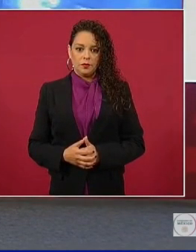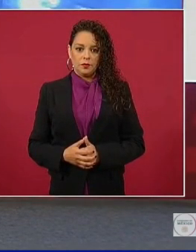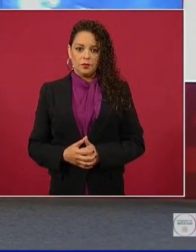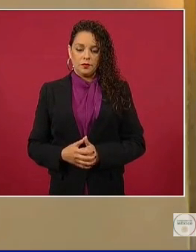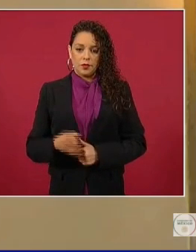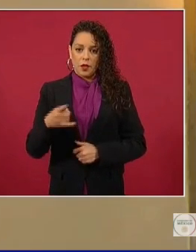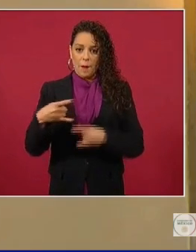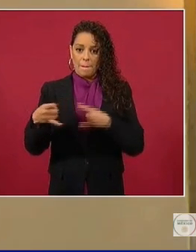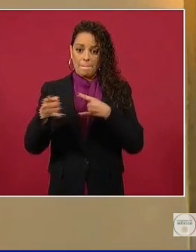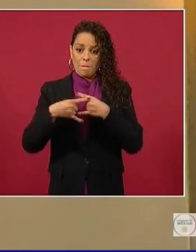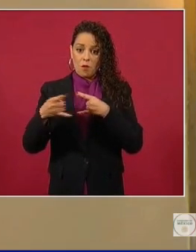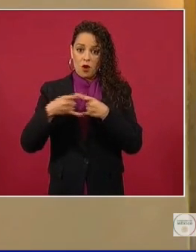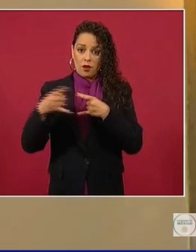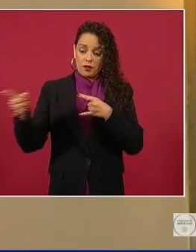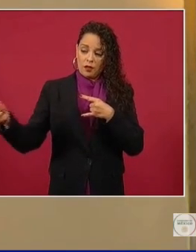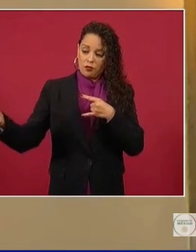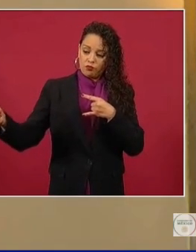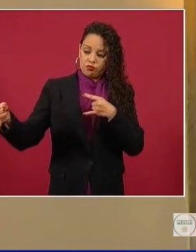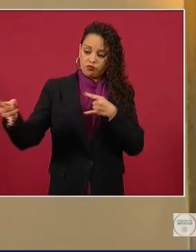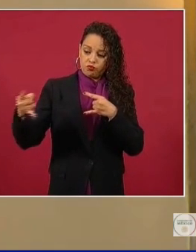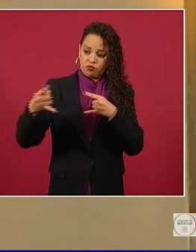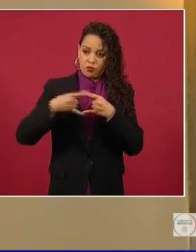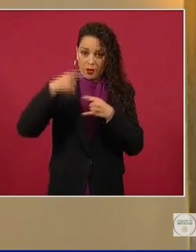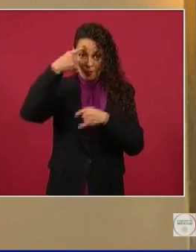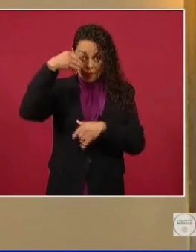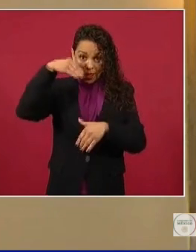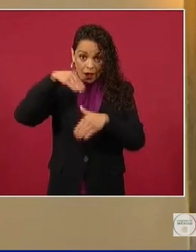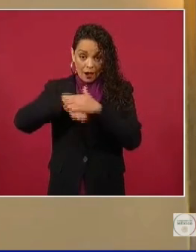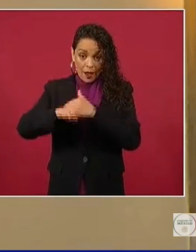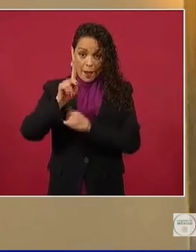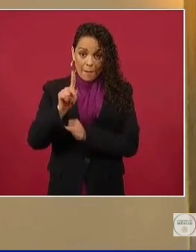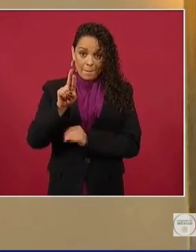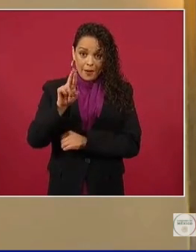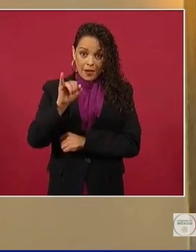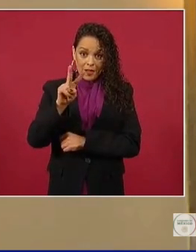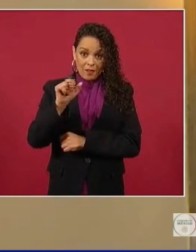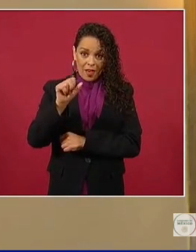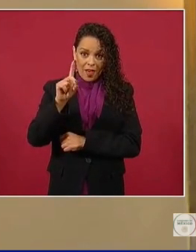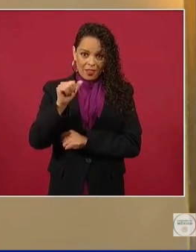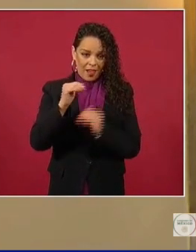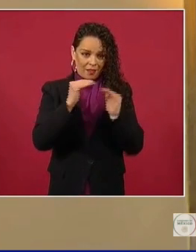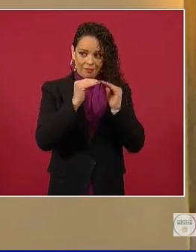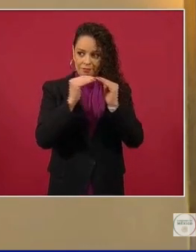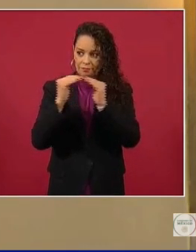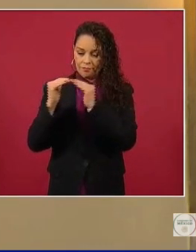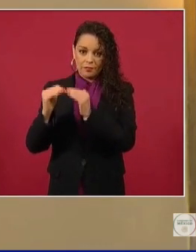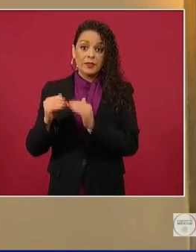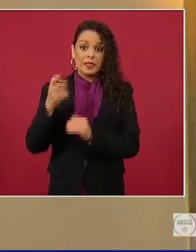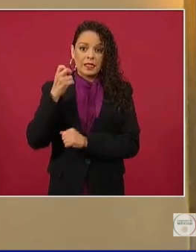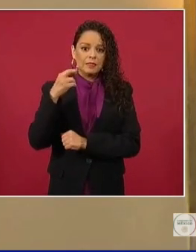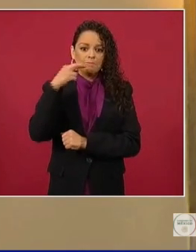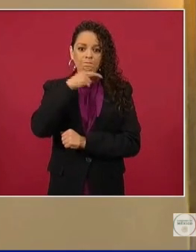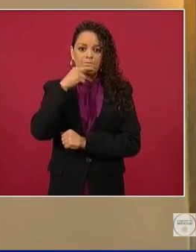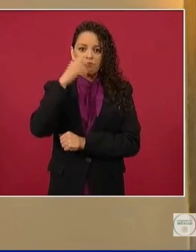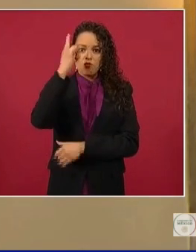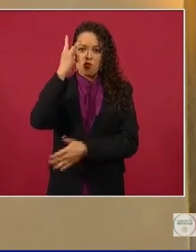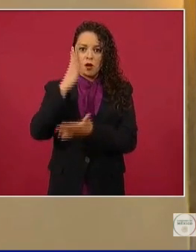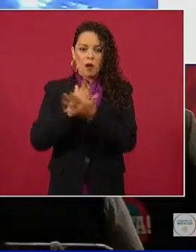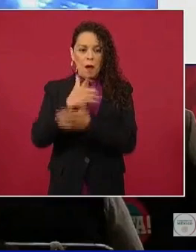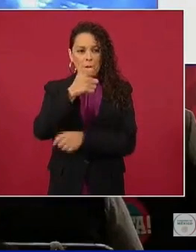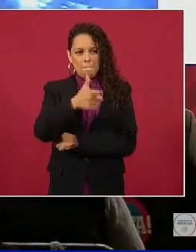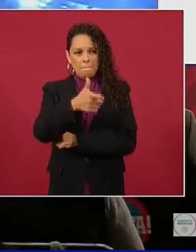el acceso a la privada y de manera inmediata de un solo disparo termina